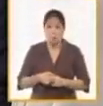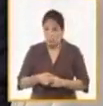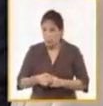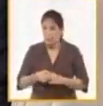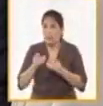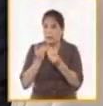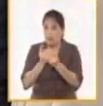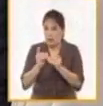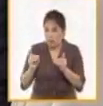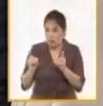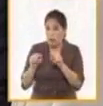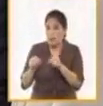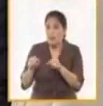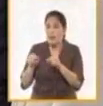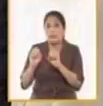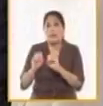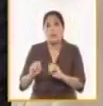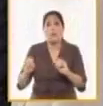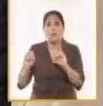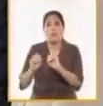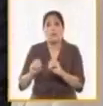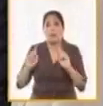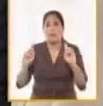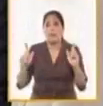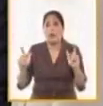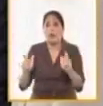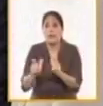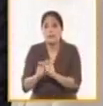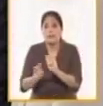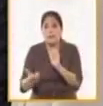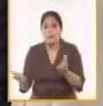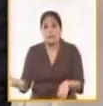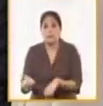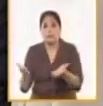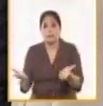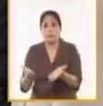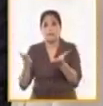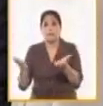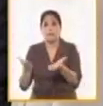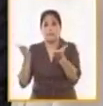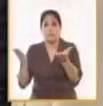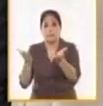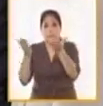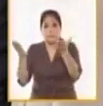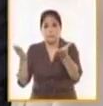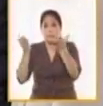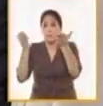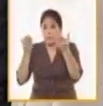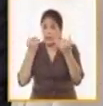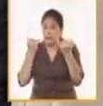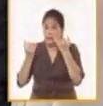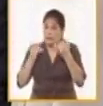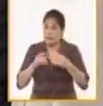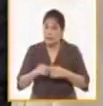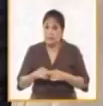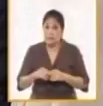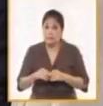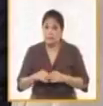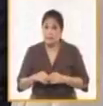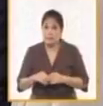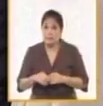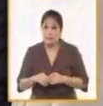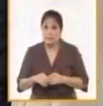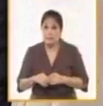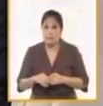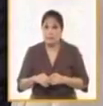tan fuerte, tan organizada, que la política va de abajo hacia arriba, que es muy interesante y que no es algo presente